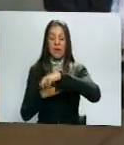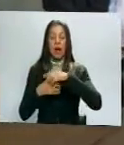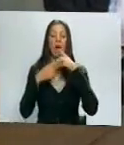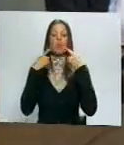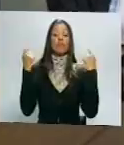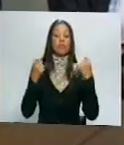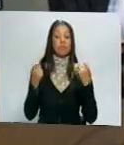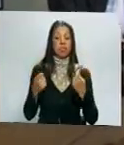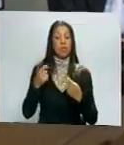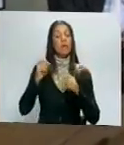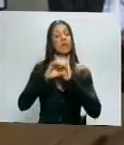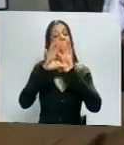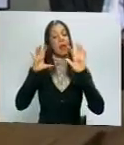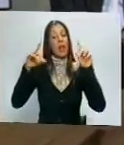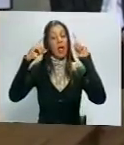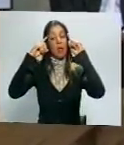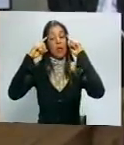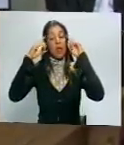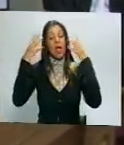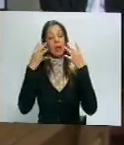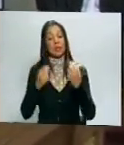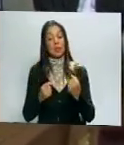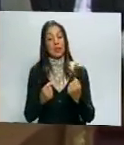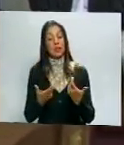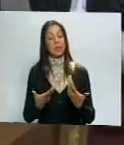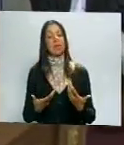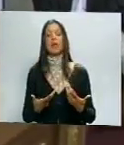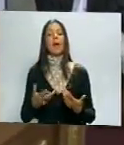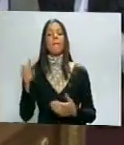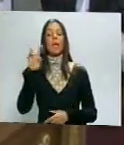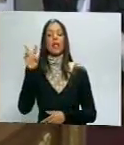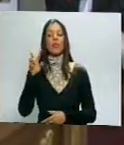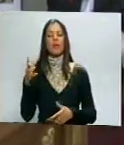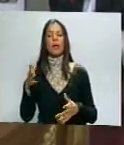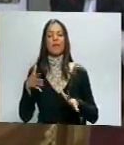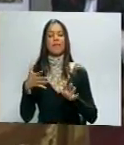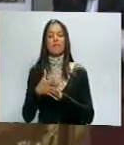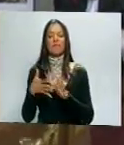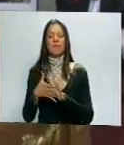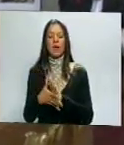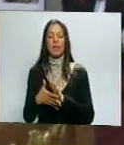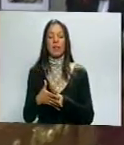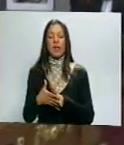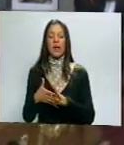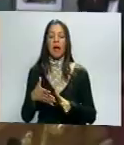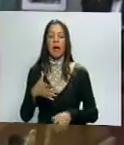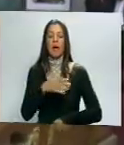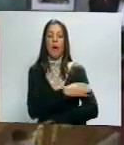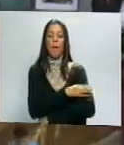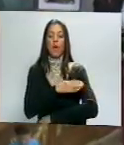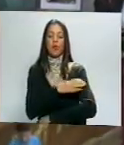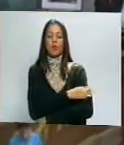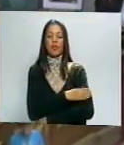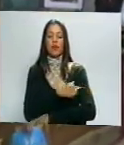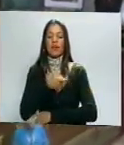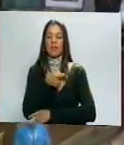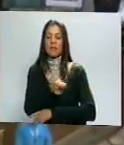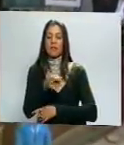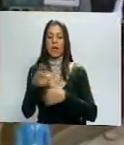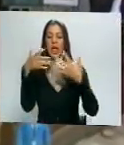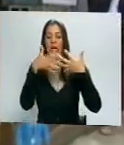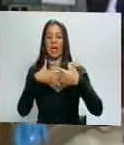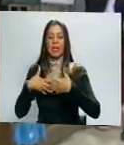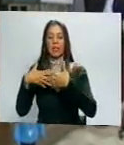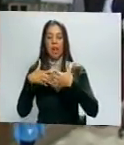lo tengamos presente, no ocurre nada en Venezuela que no sea promovido por el imperialismo